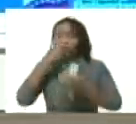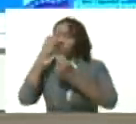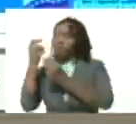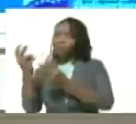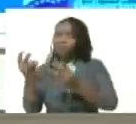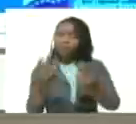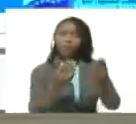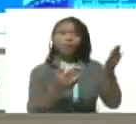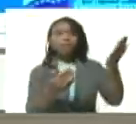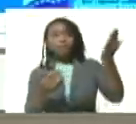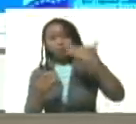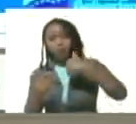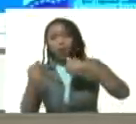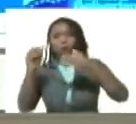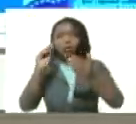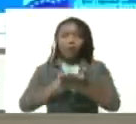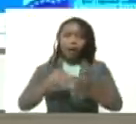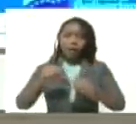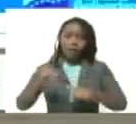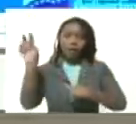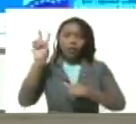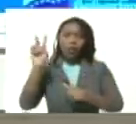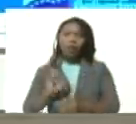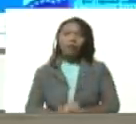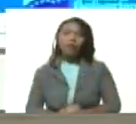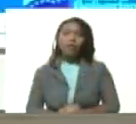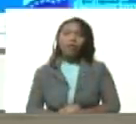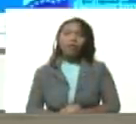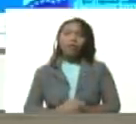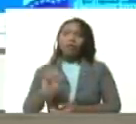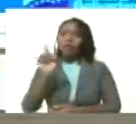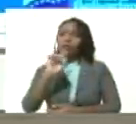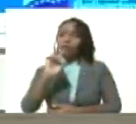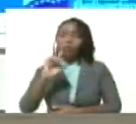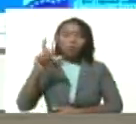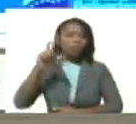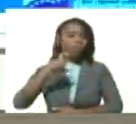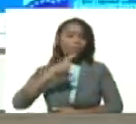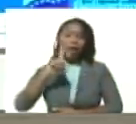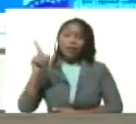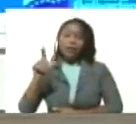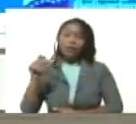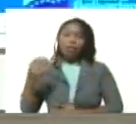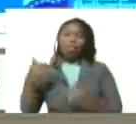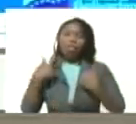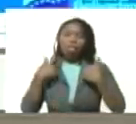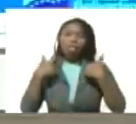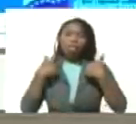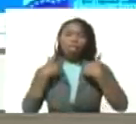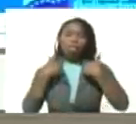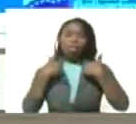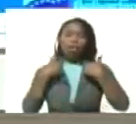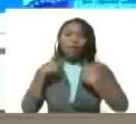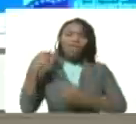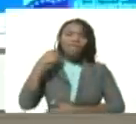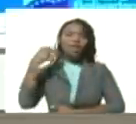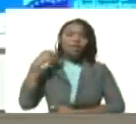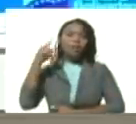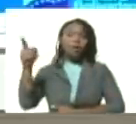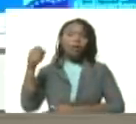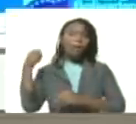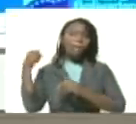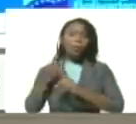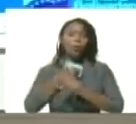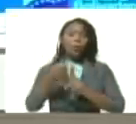regresar a nuestra patria. No tienen necesidad de ser víctimas de estos